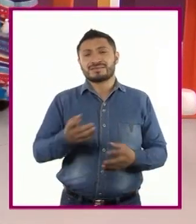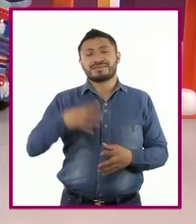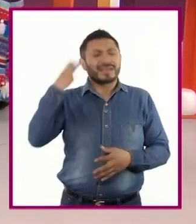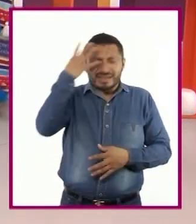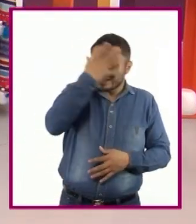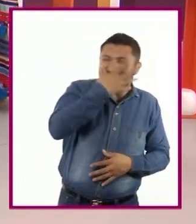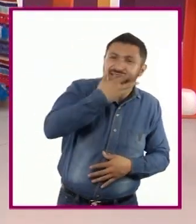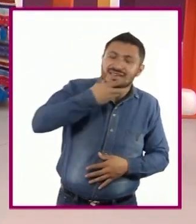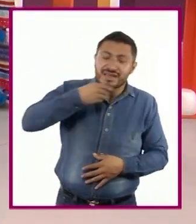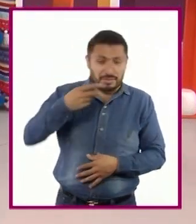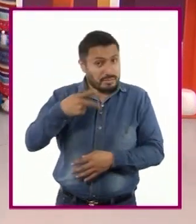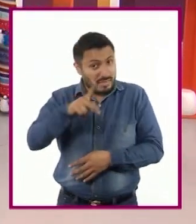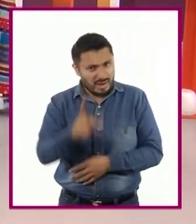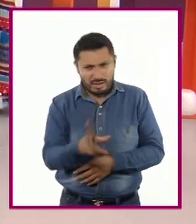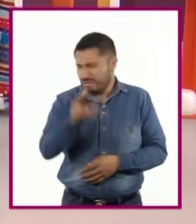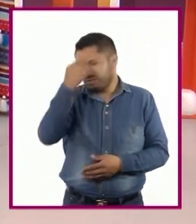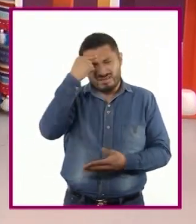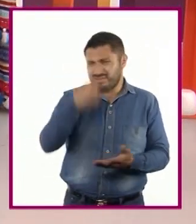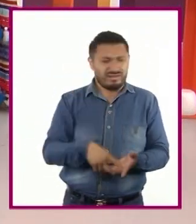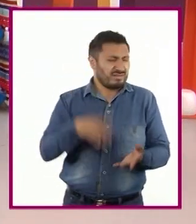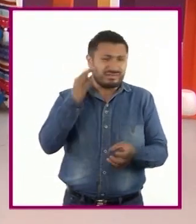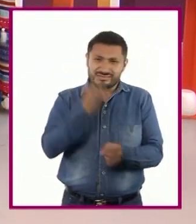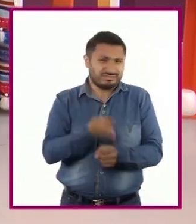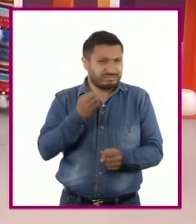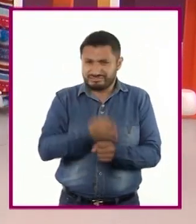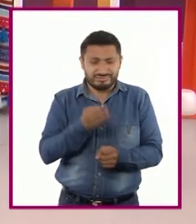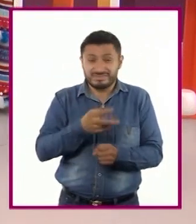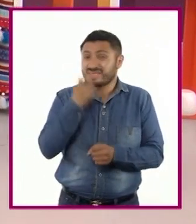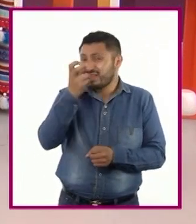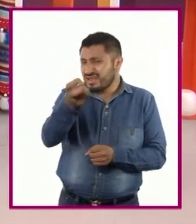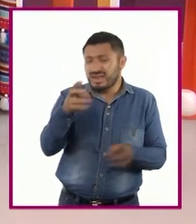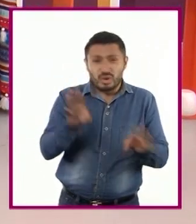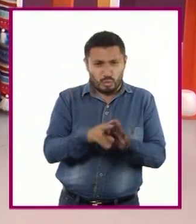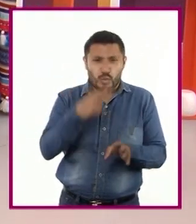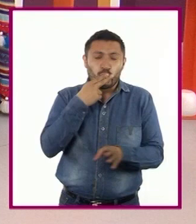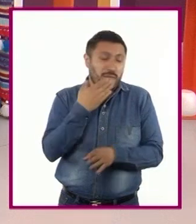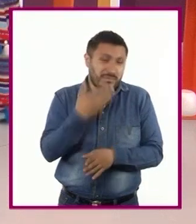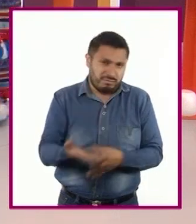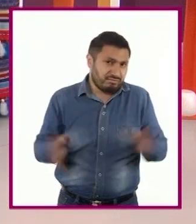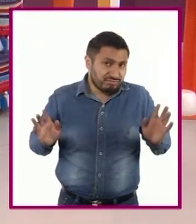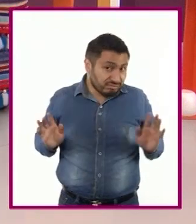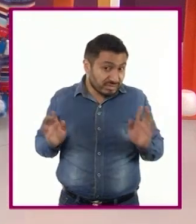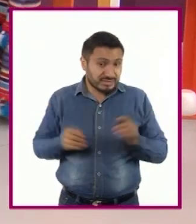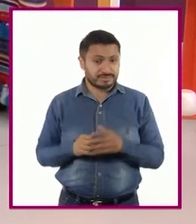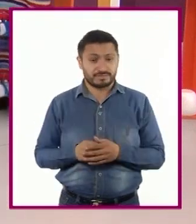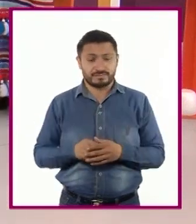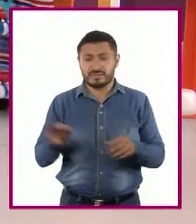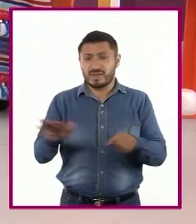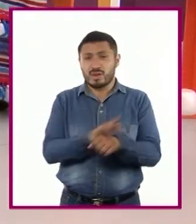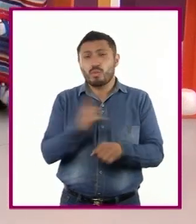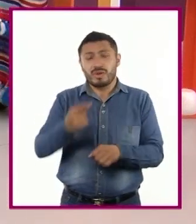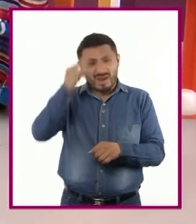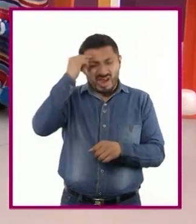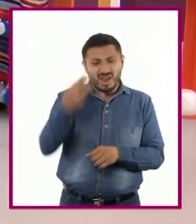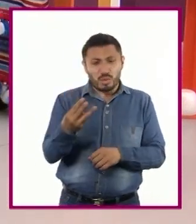bello. Pero no creo que ahora esa definición nos sirva. ¿Y por qué al